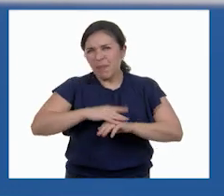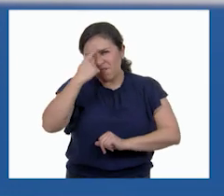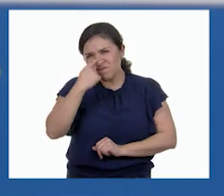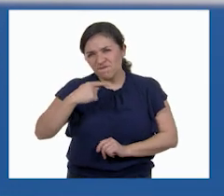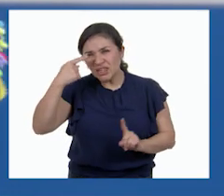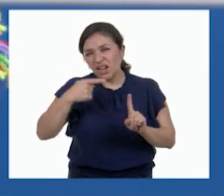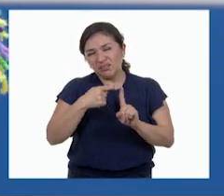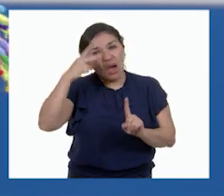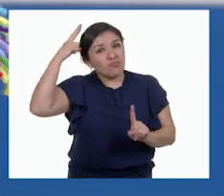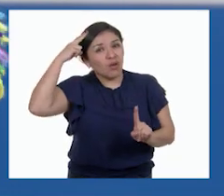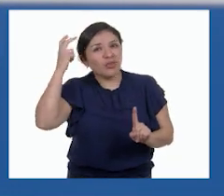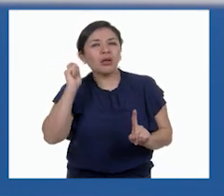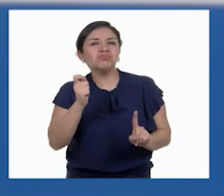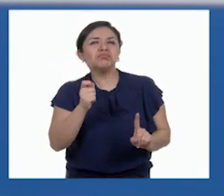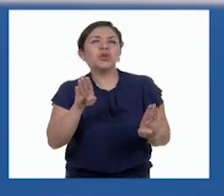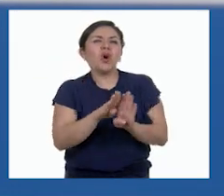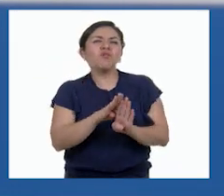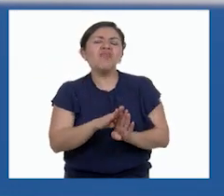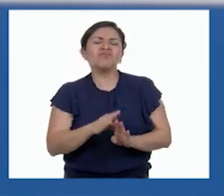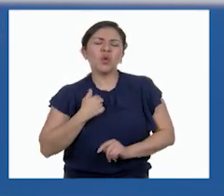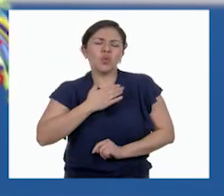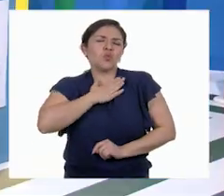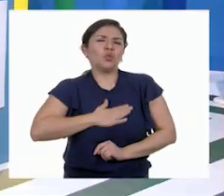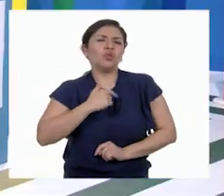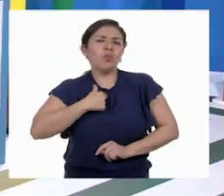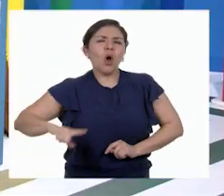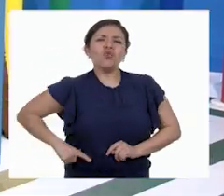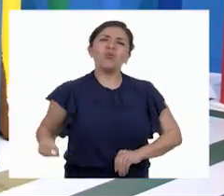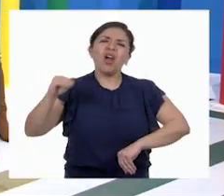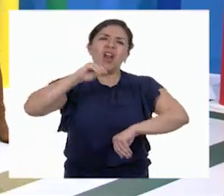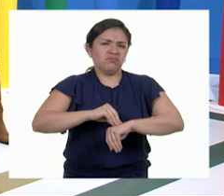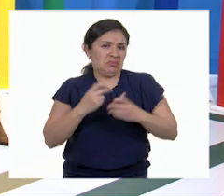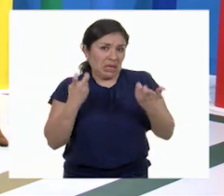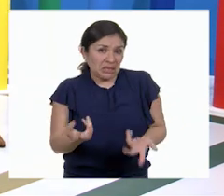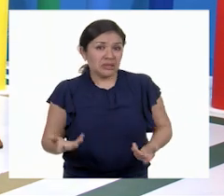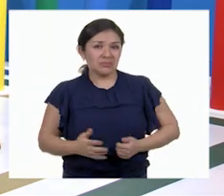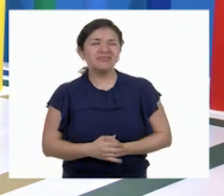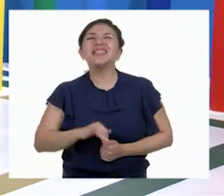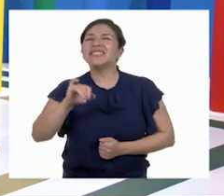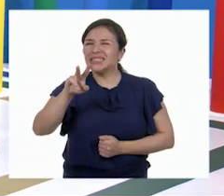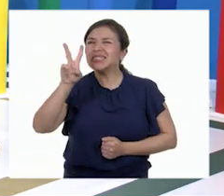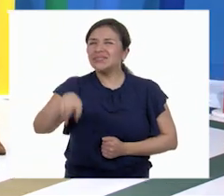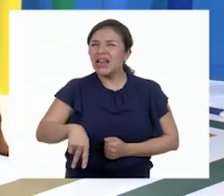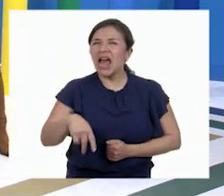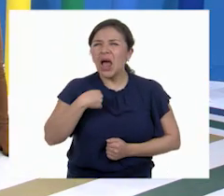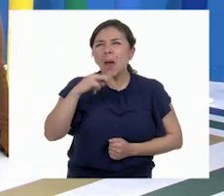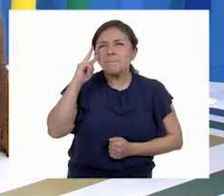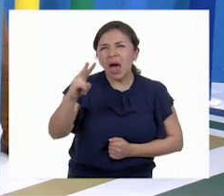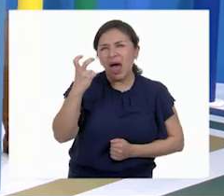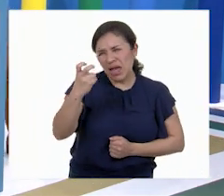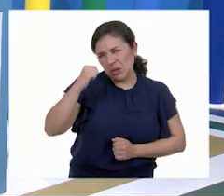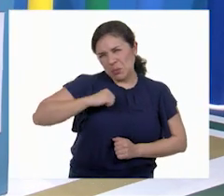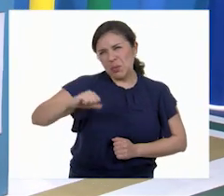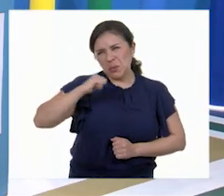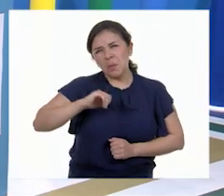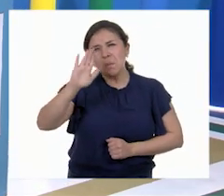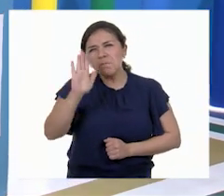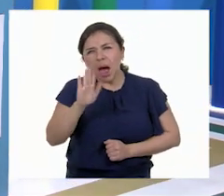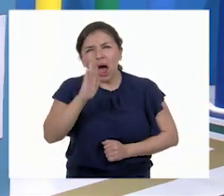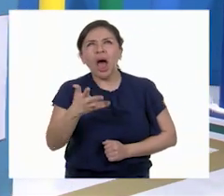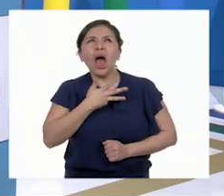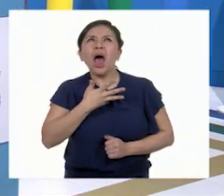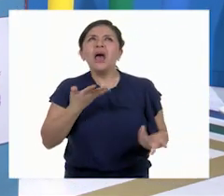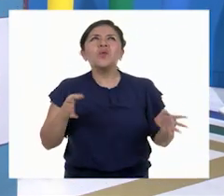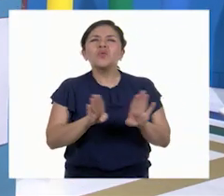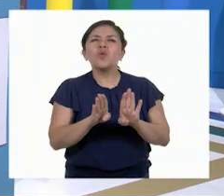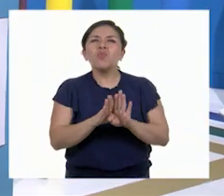Díaz justificara su manera de gobernar. Sí, se nota que en ese entonces existía